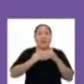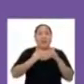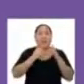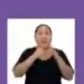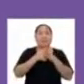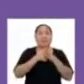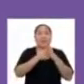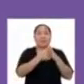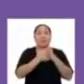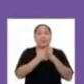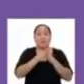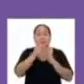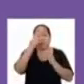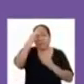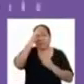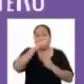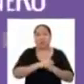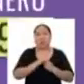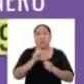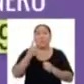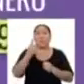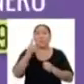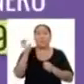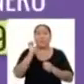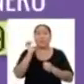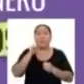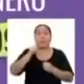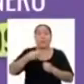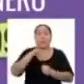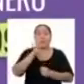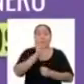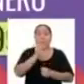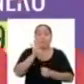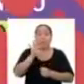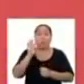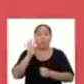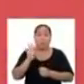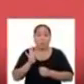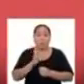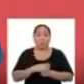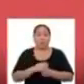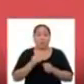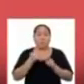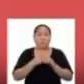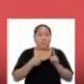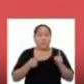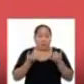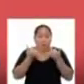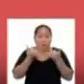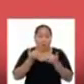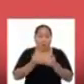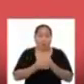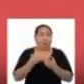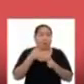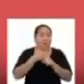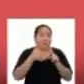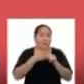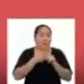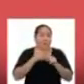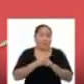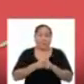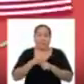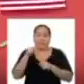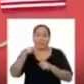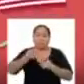Unidos y México, desde el 1 de enero de 1994. Sin embargo, en la práctica los negocios se dan más